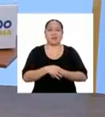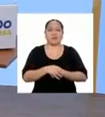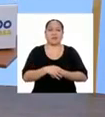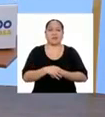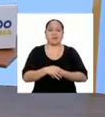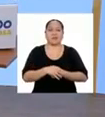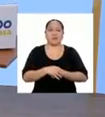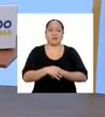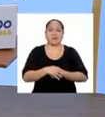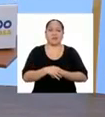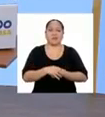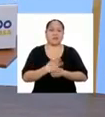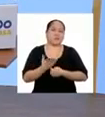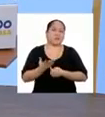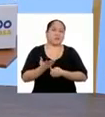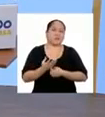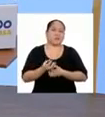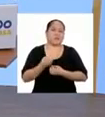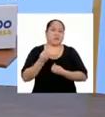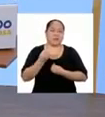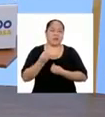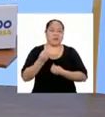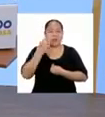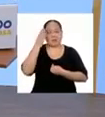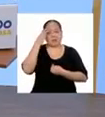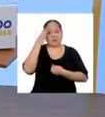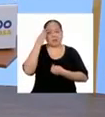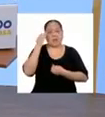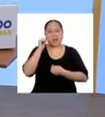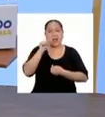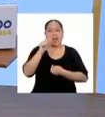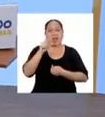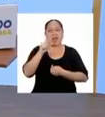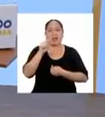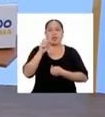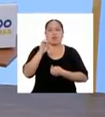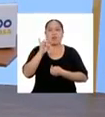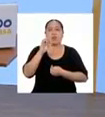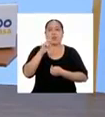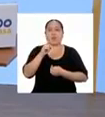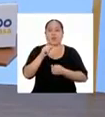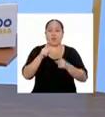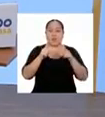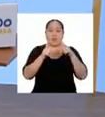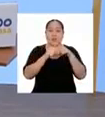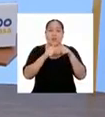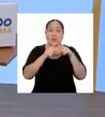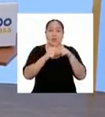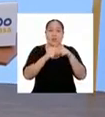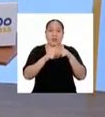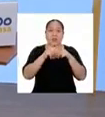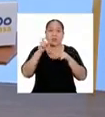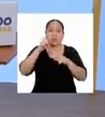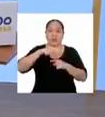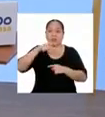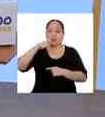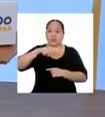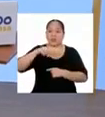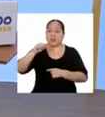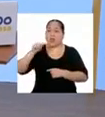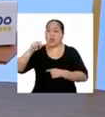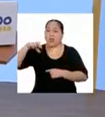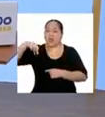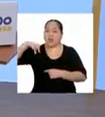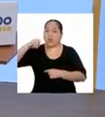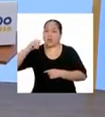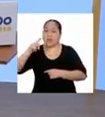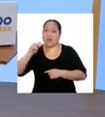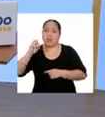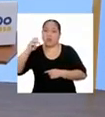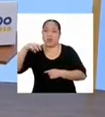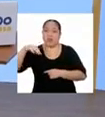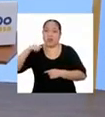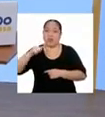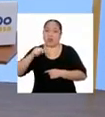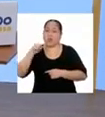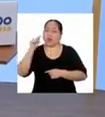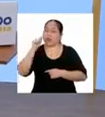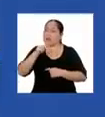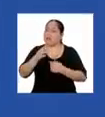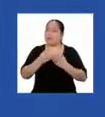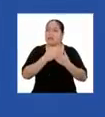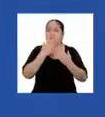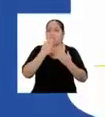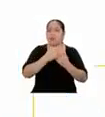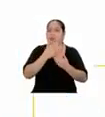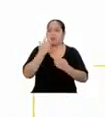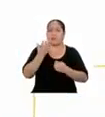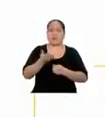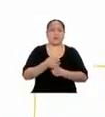Entonces, para calcular la altura del triángulo, tengo que calcular la apotema de la pirámide. Y eso es súper